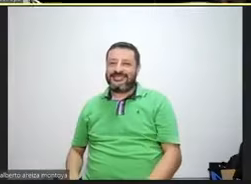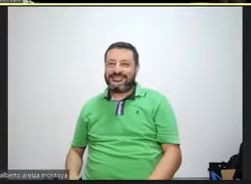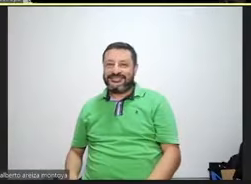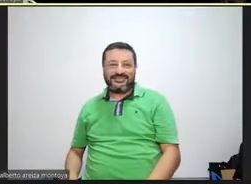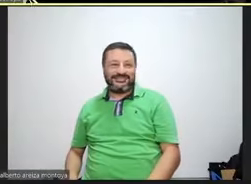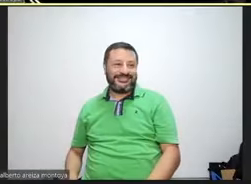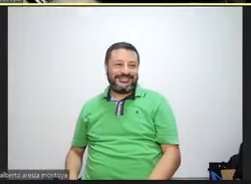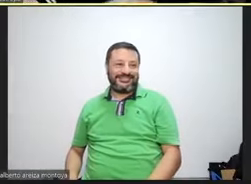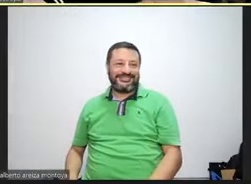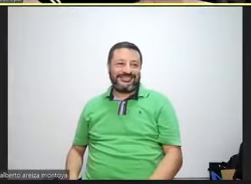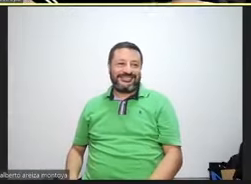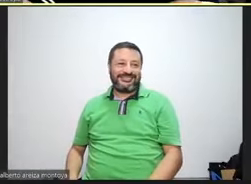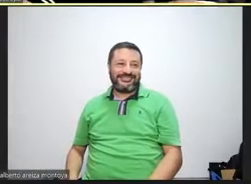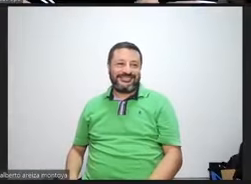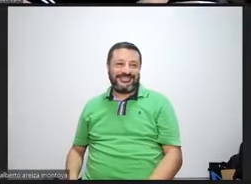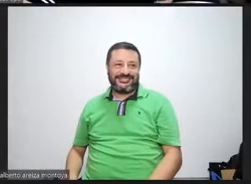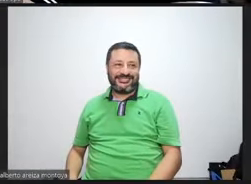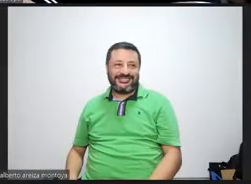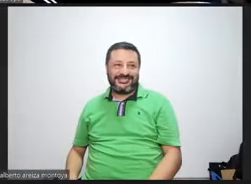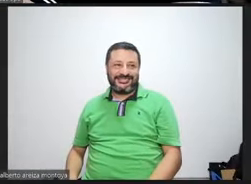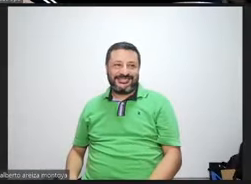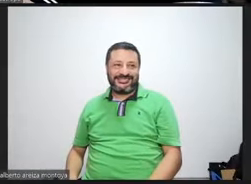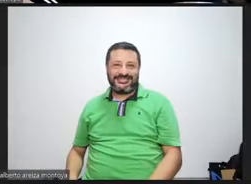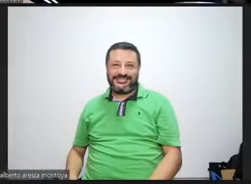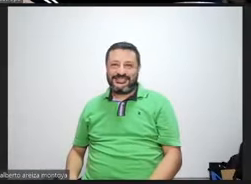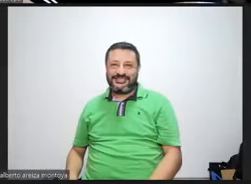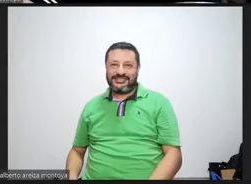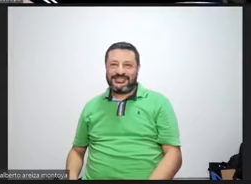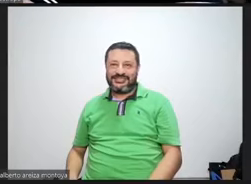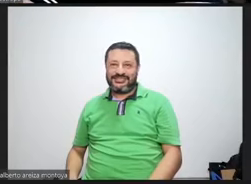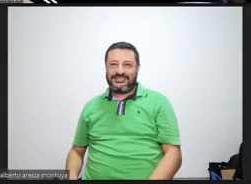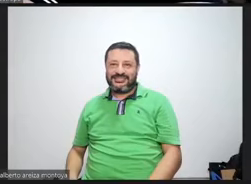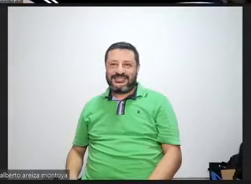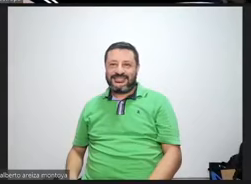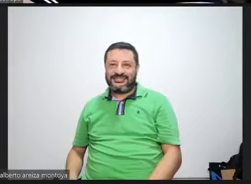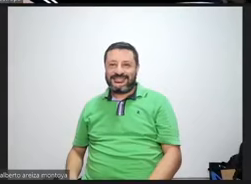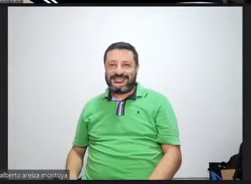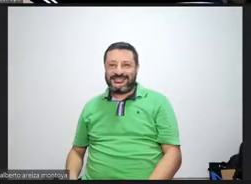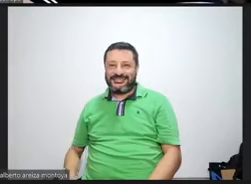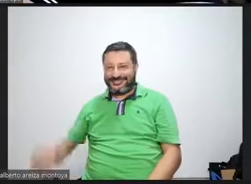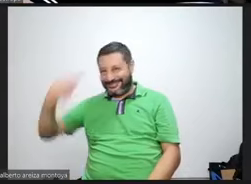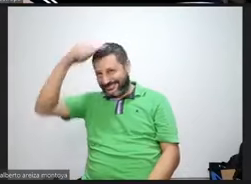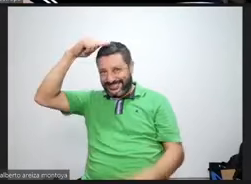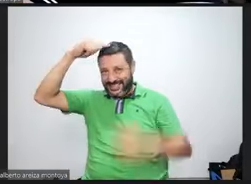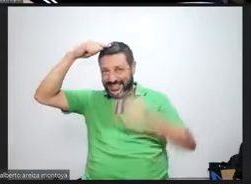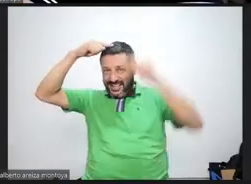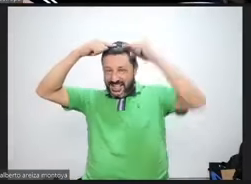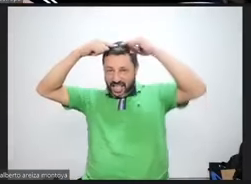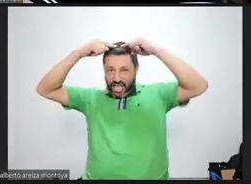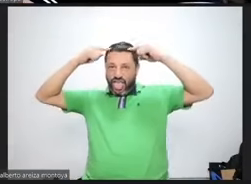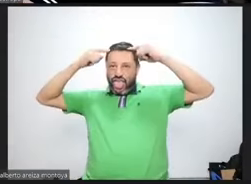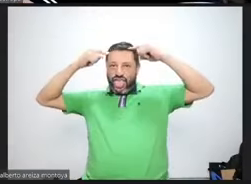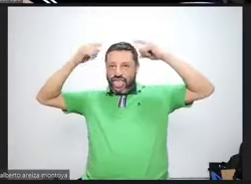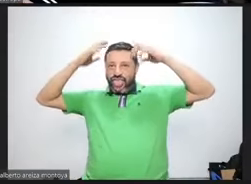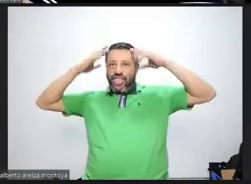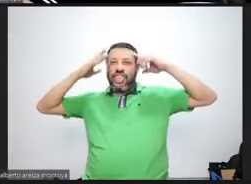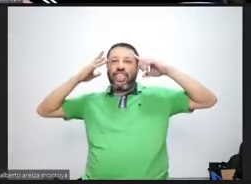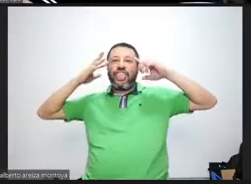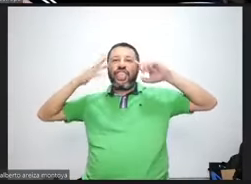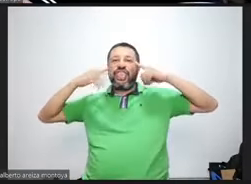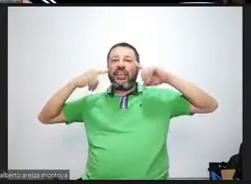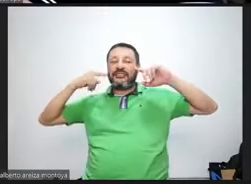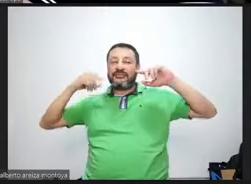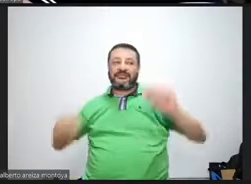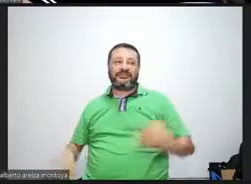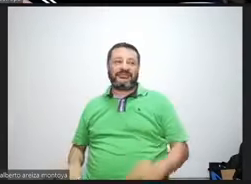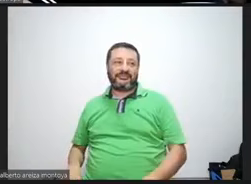Mi mamá hablando por teléfono, espérate que esta niña se abrió la cabeza. Y yo aquí sangrando. Y claro, yo